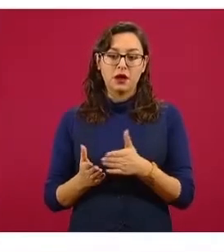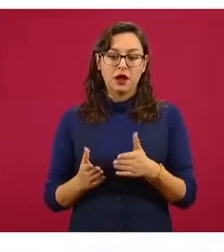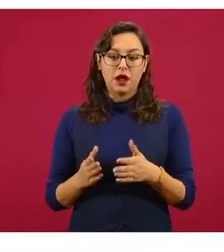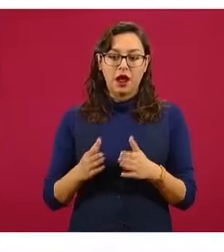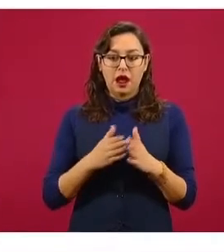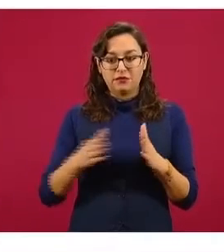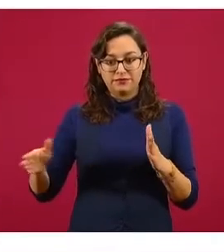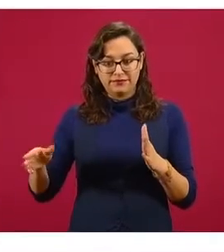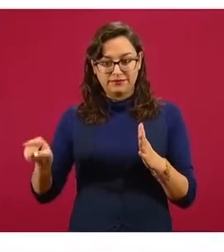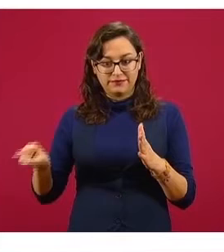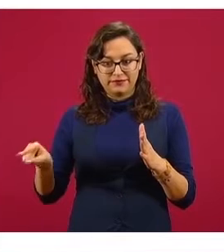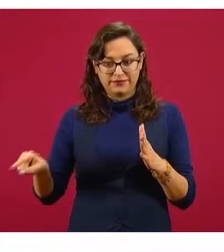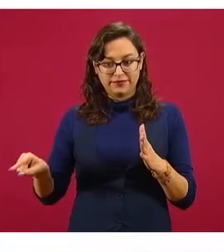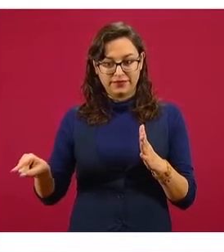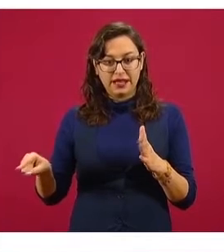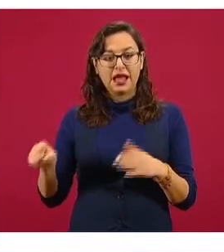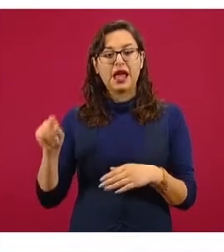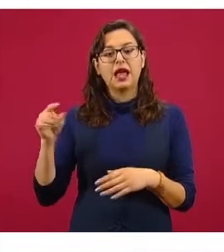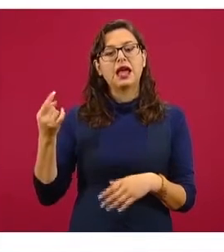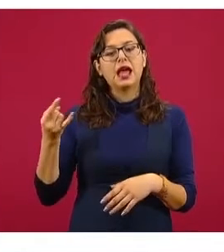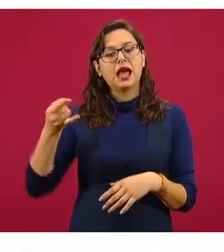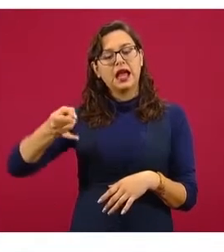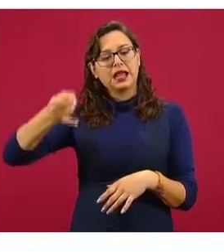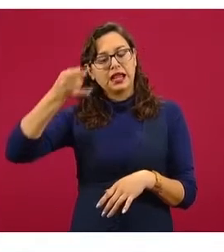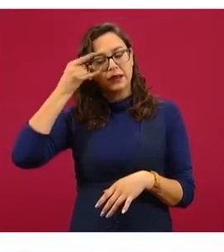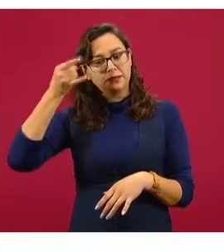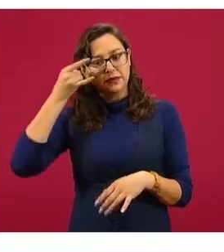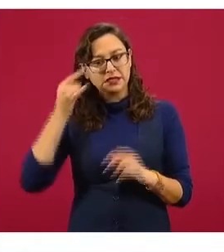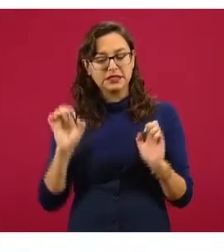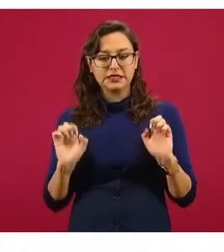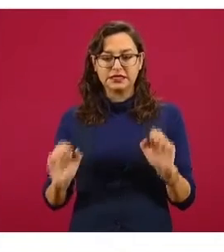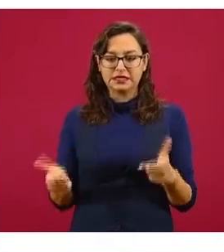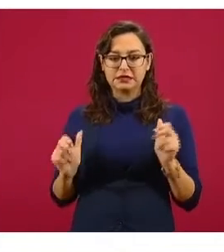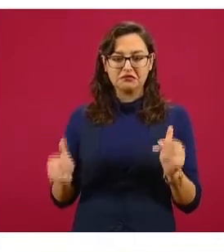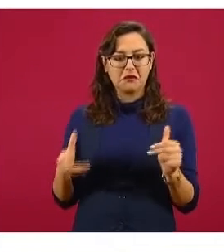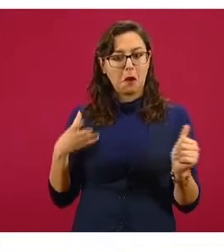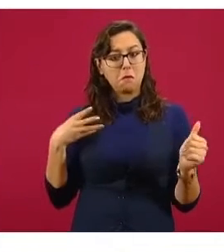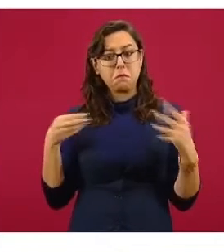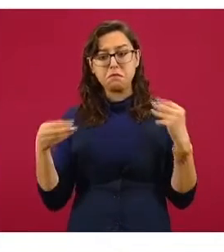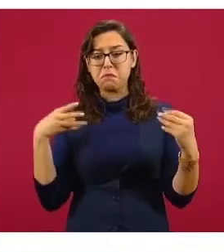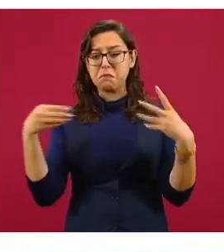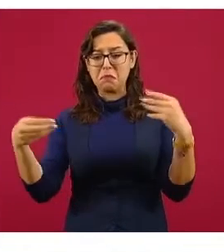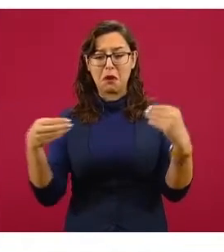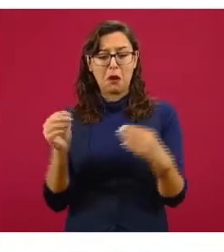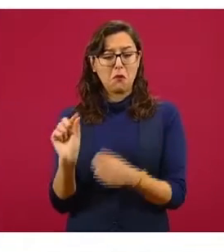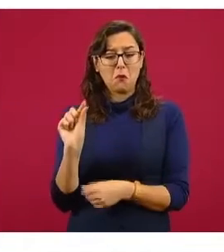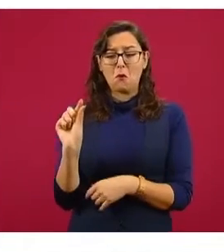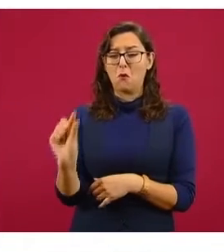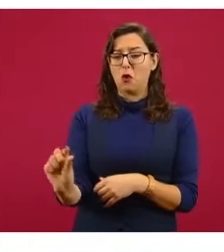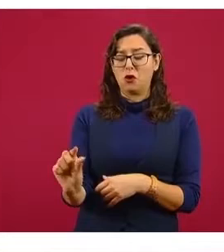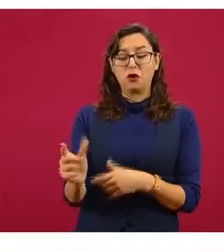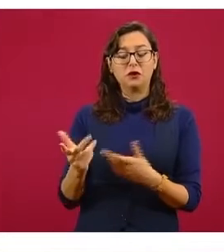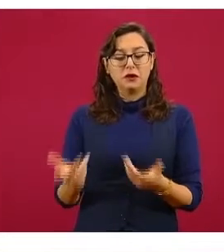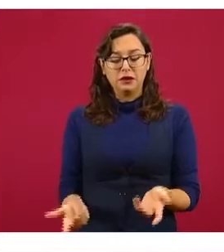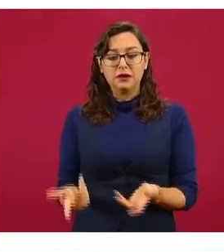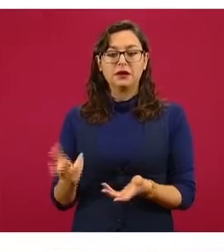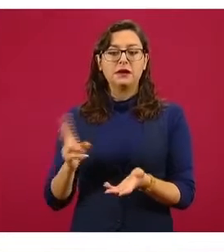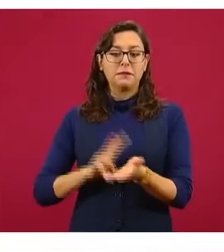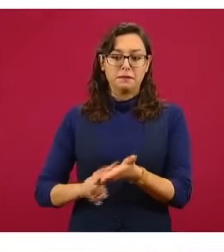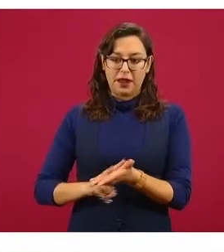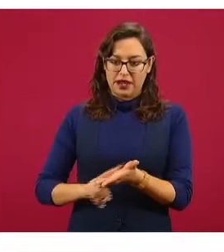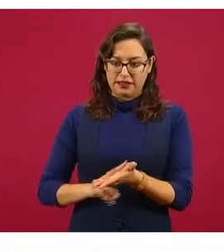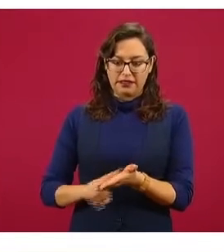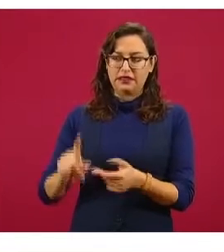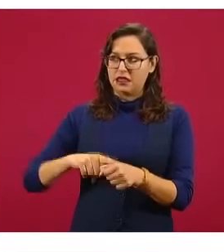y Chiapas, que son los estados que tienen la menor actividad epidémica, son los dos estados que tienen semáforos verdes. Campeche ya desde hace